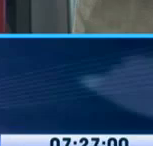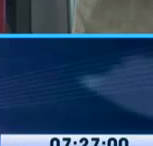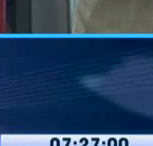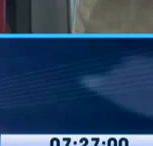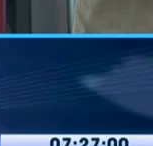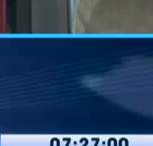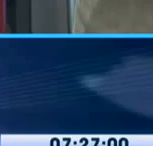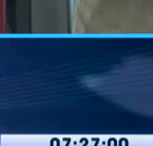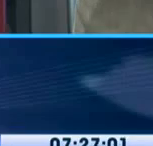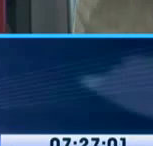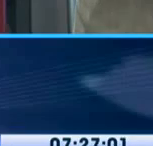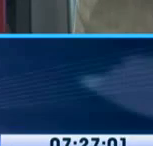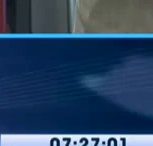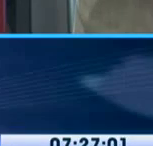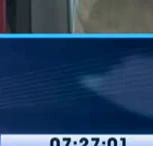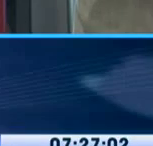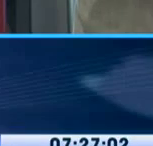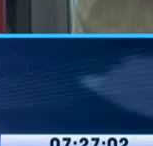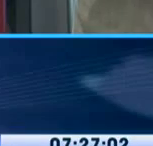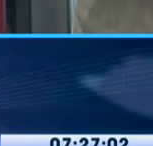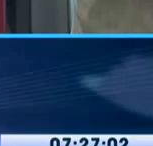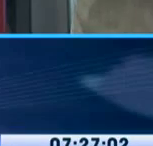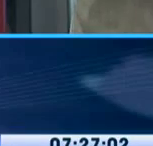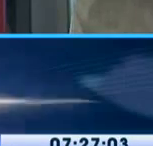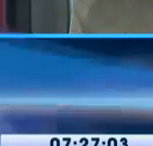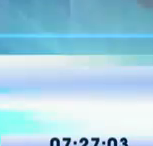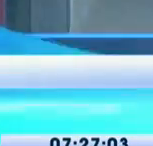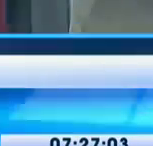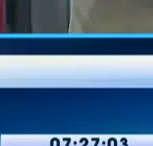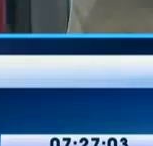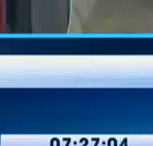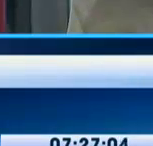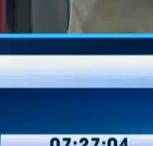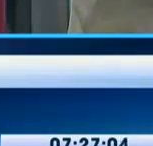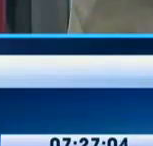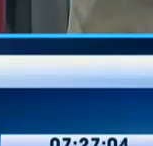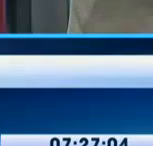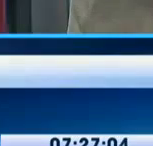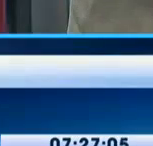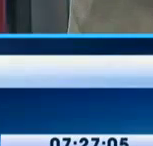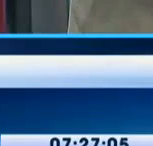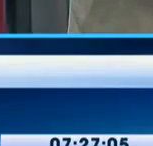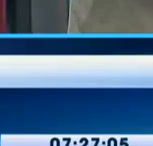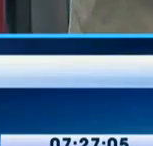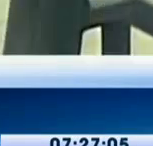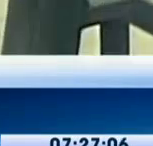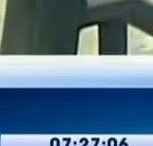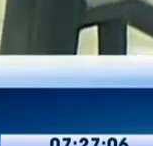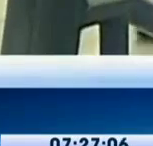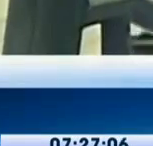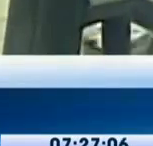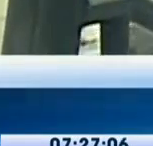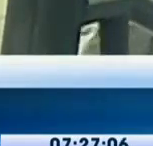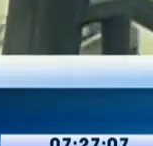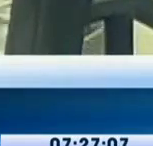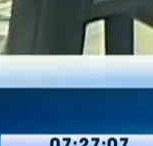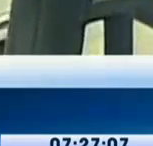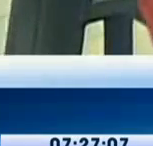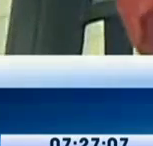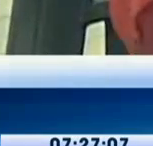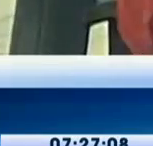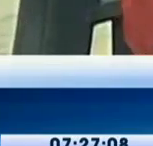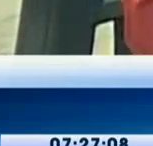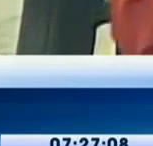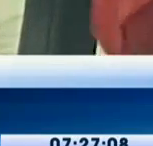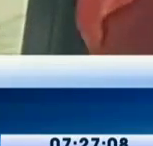de bala a dos hombres en el sur de Guayaquil. Los atacantes se movilizaban en motocicleta, pero de esto le estaremos dando a conocer